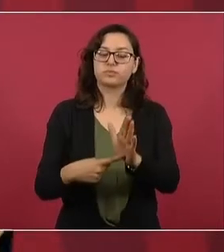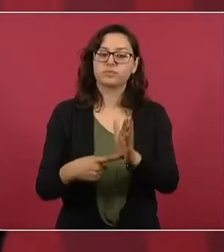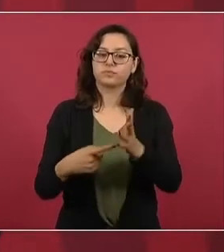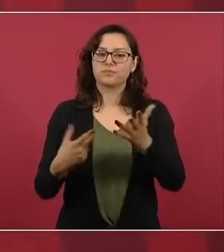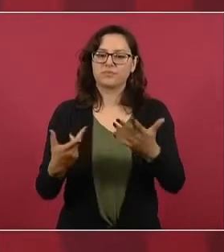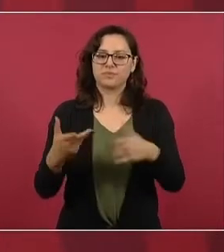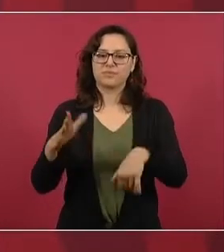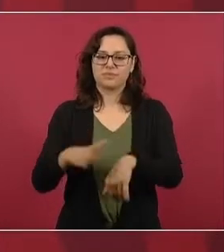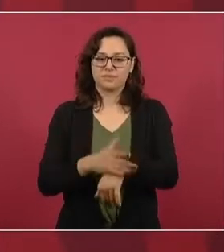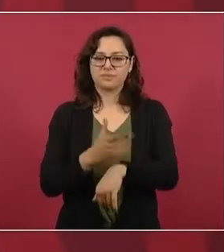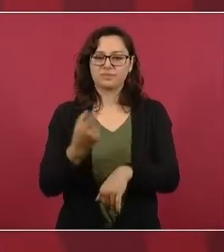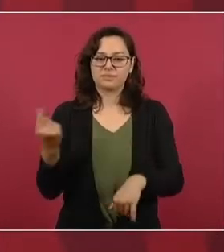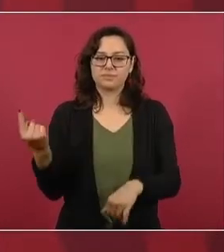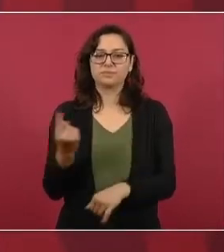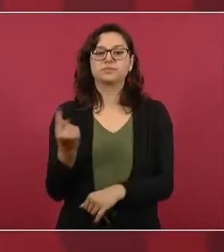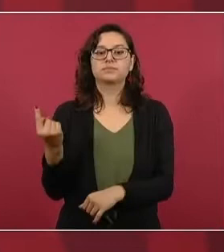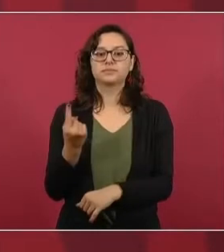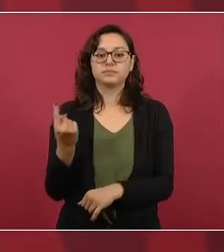vayan